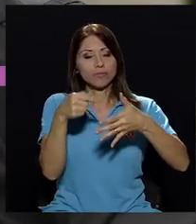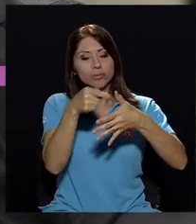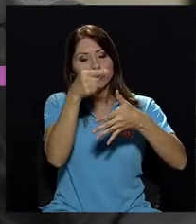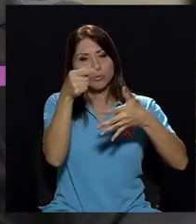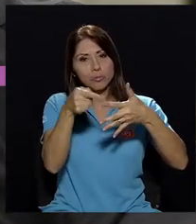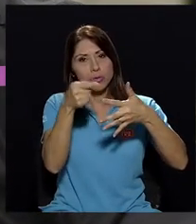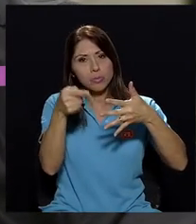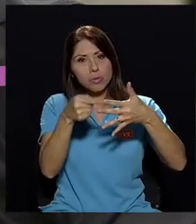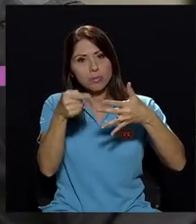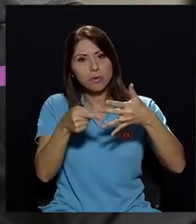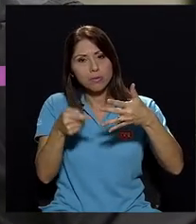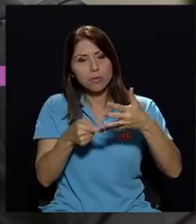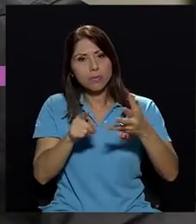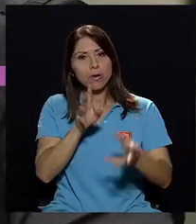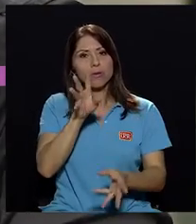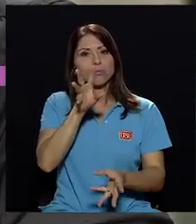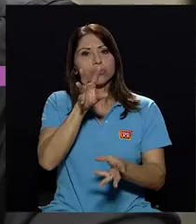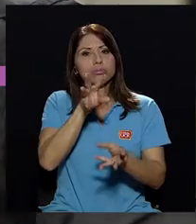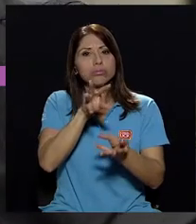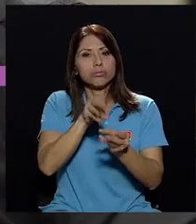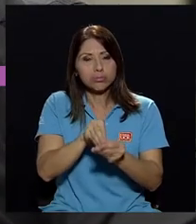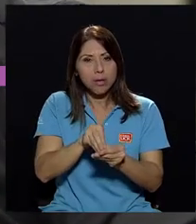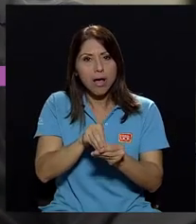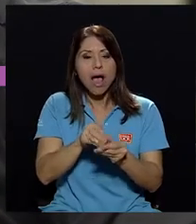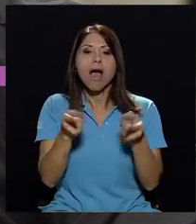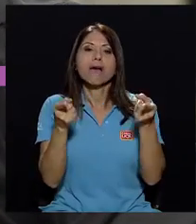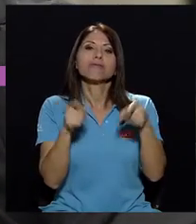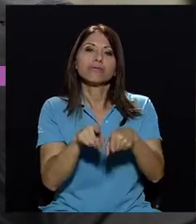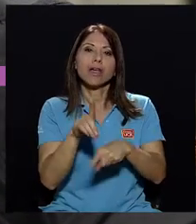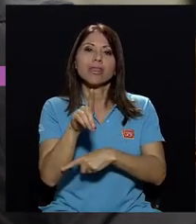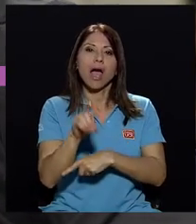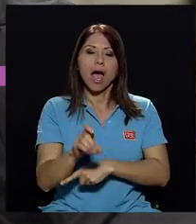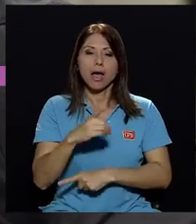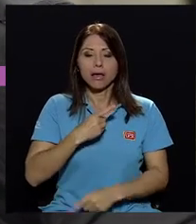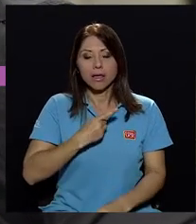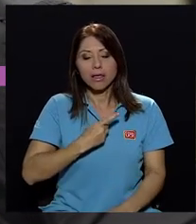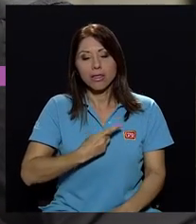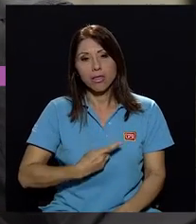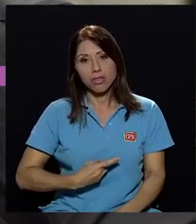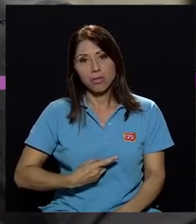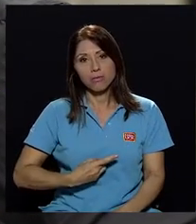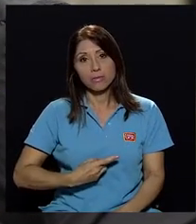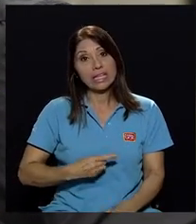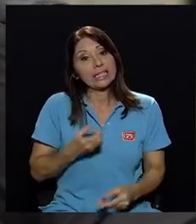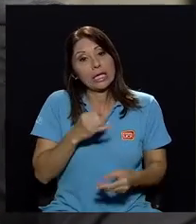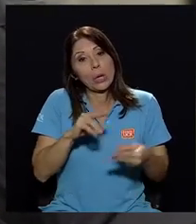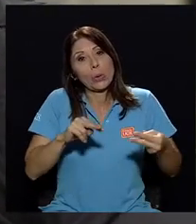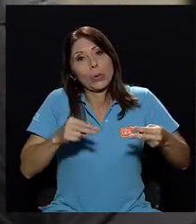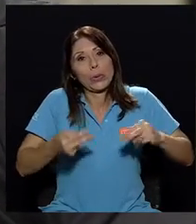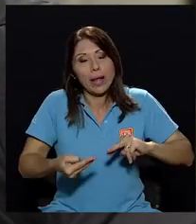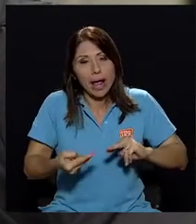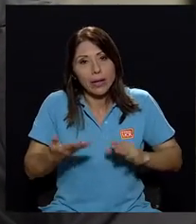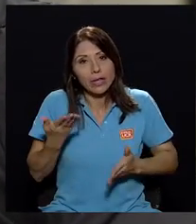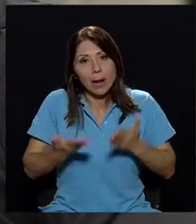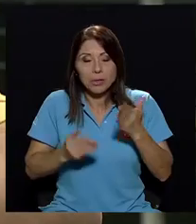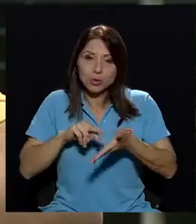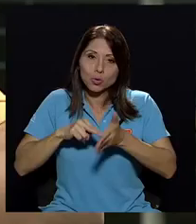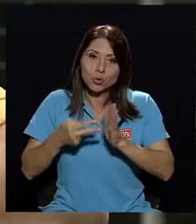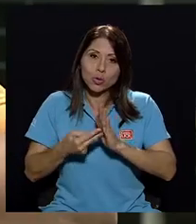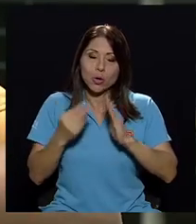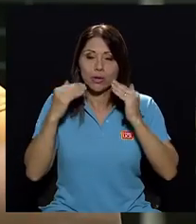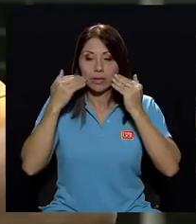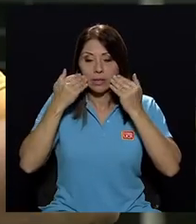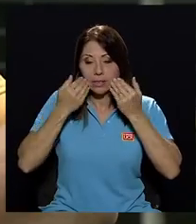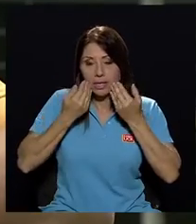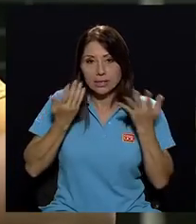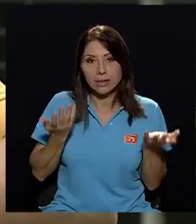de estas manifestaciones para poder diagnosticar la depresión. De lo contrario, posiblemente estemos hablando de la tristeza.